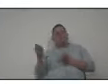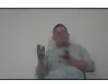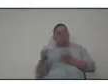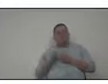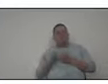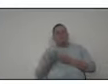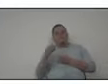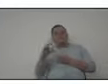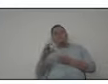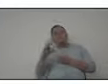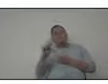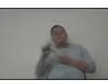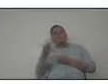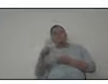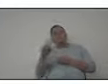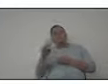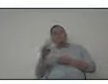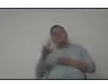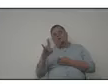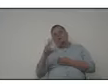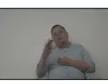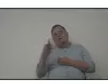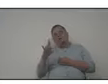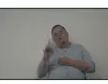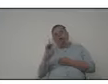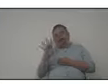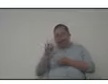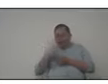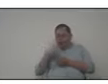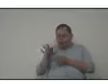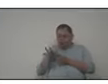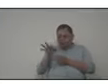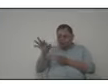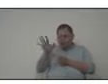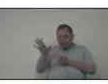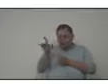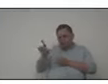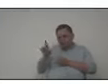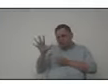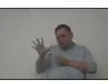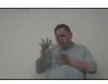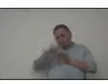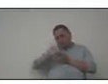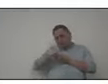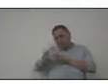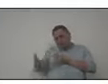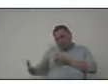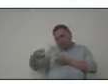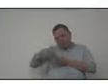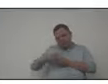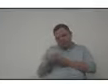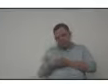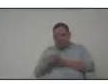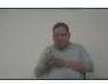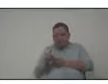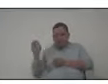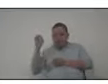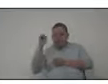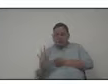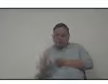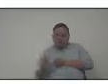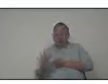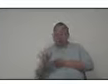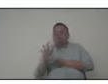con 14 comunidades, en Chaparral Barro Negro con 5 comunidades y en Orocué